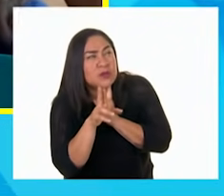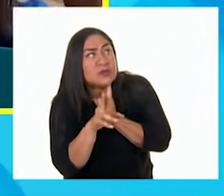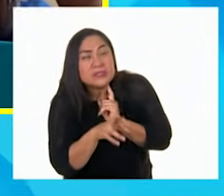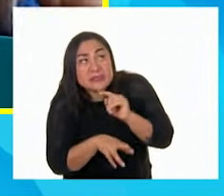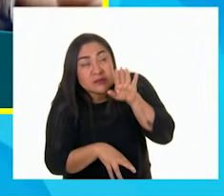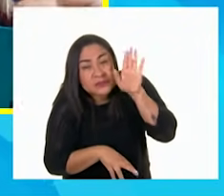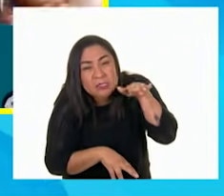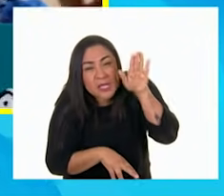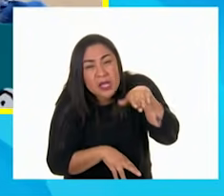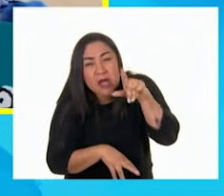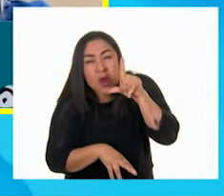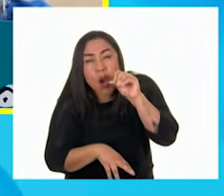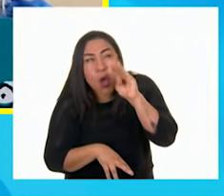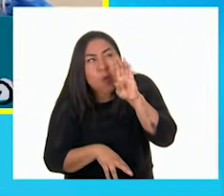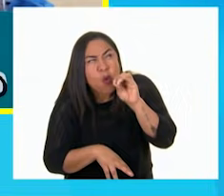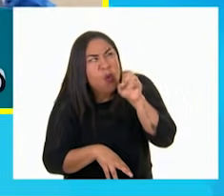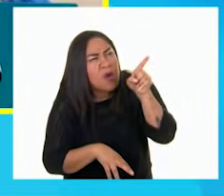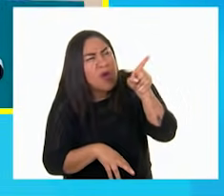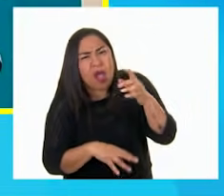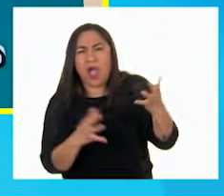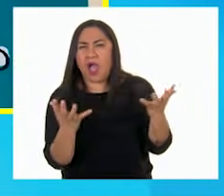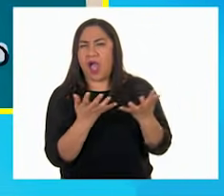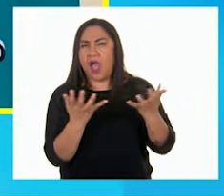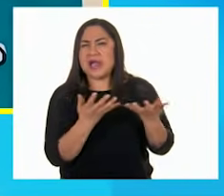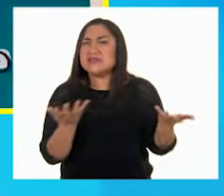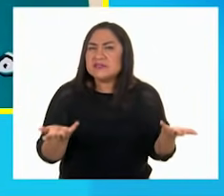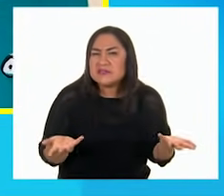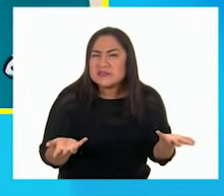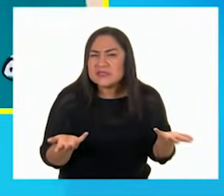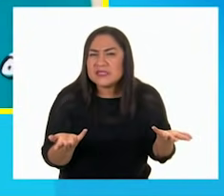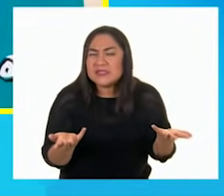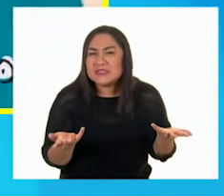Lobo, ¿qué haces?